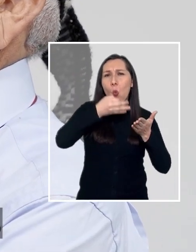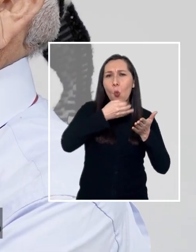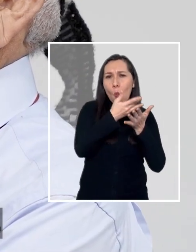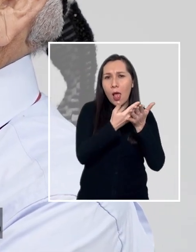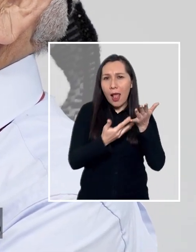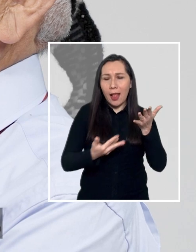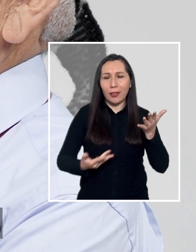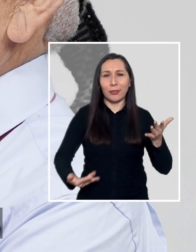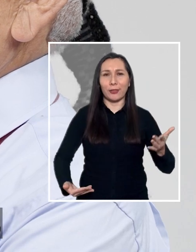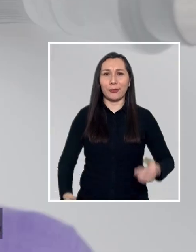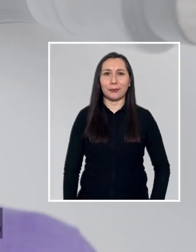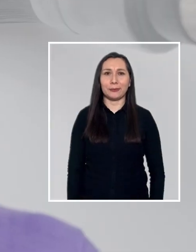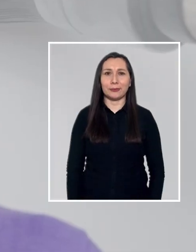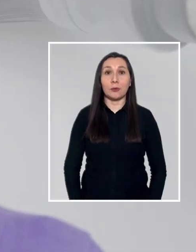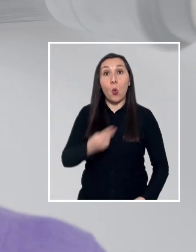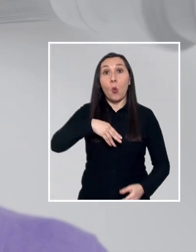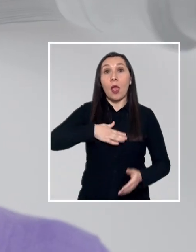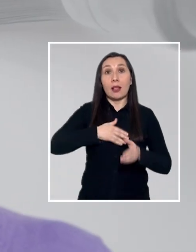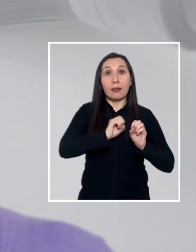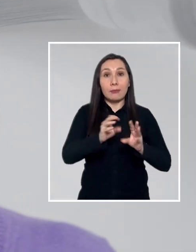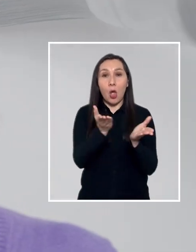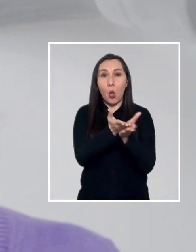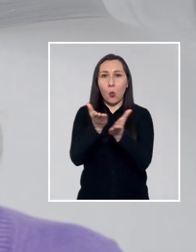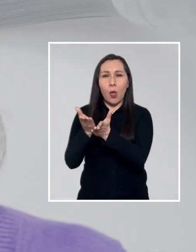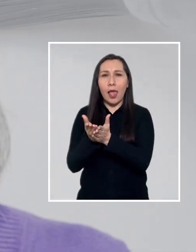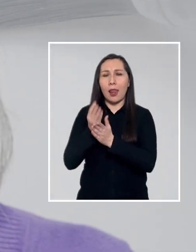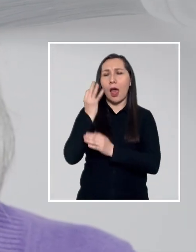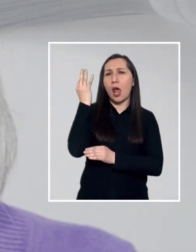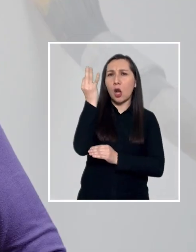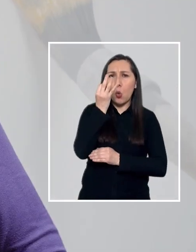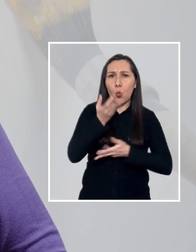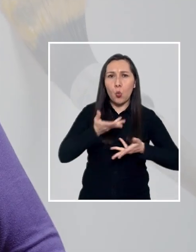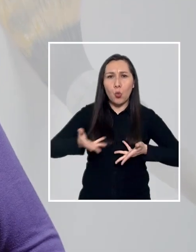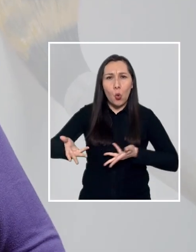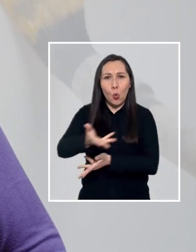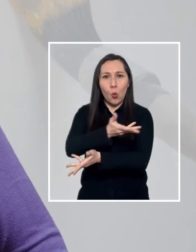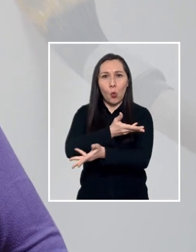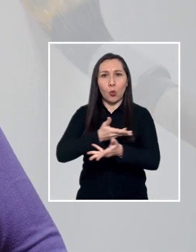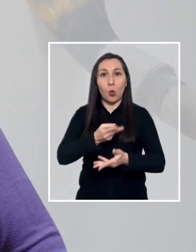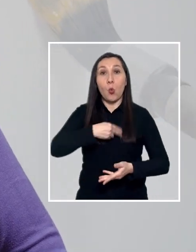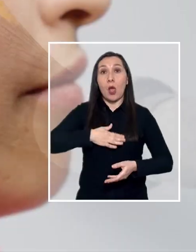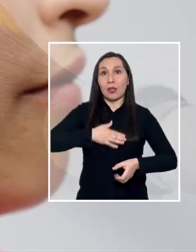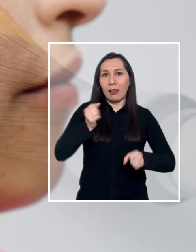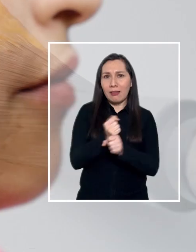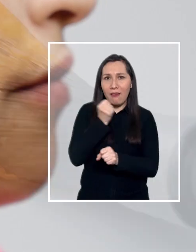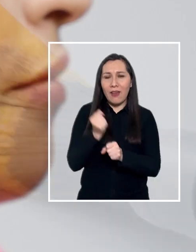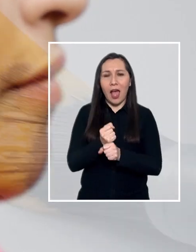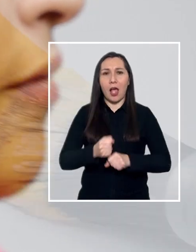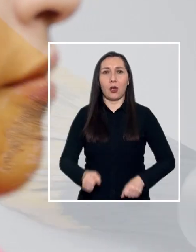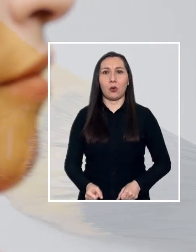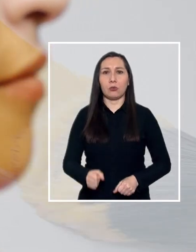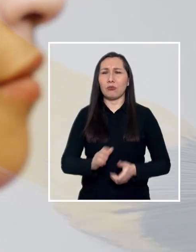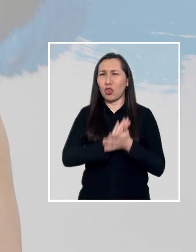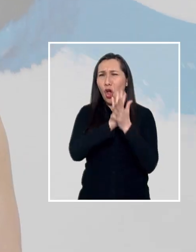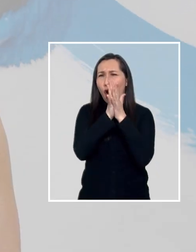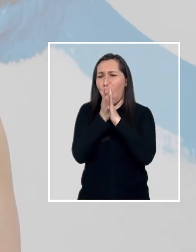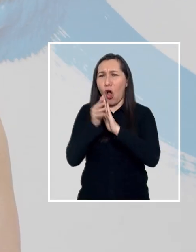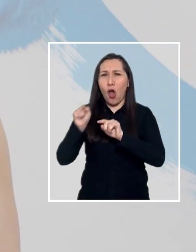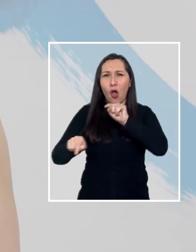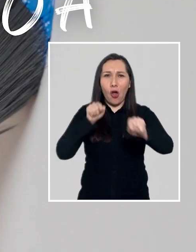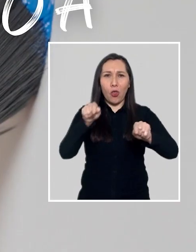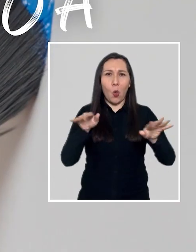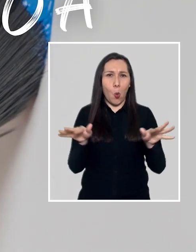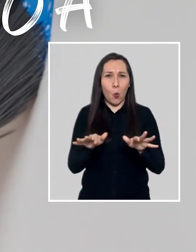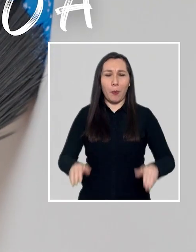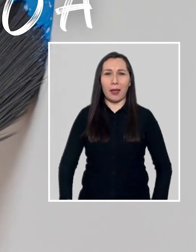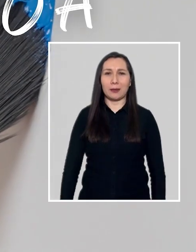ka ebeutun meo. Yachay wasikunapi, huñunakunanchiskunapi. Irna kawi nakasana. Y te vas